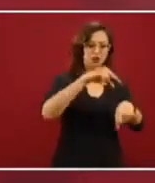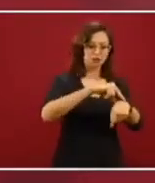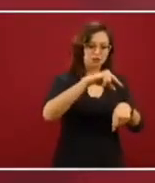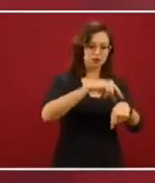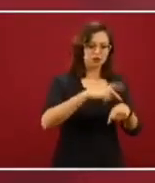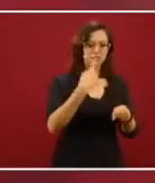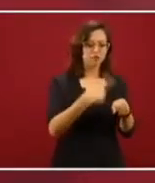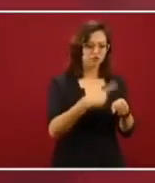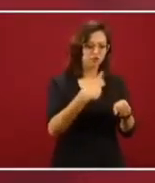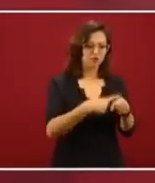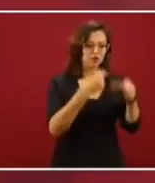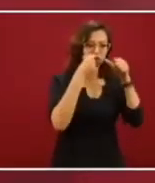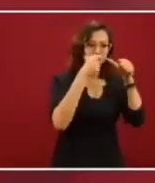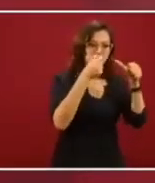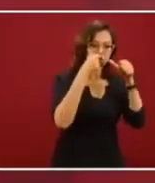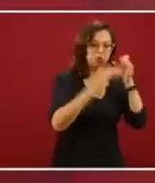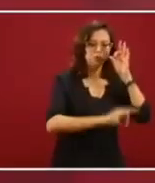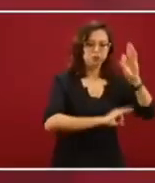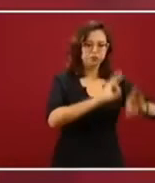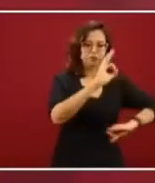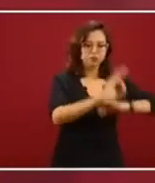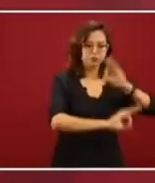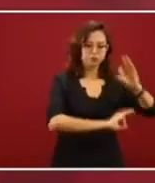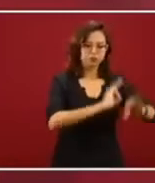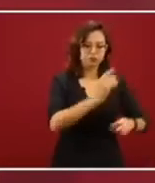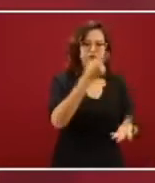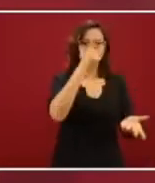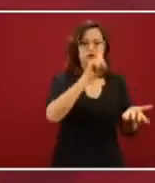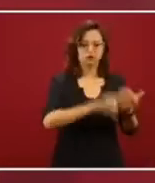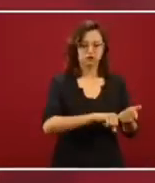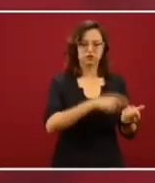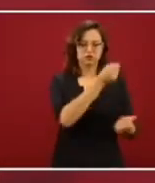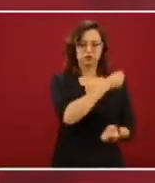enfermos en el sector salud